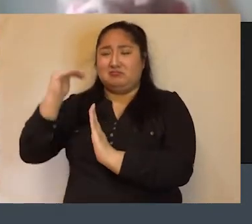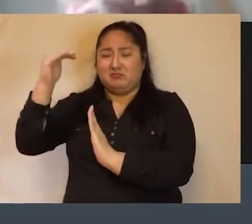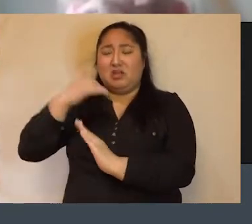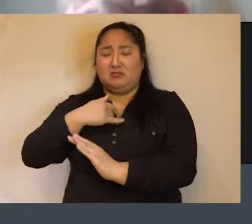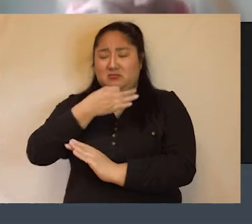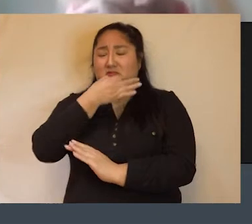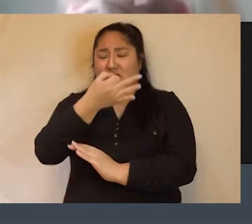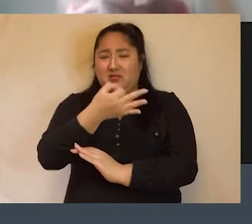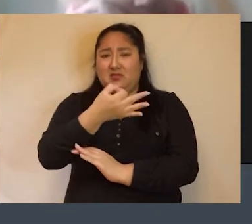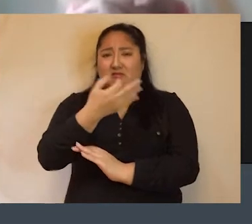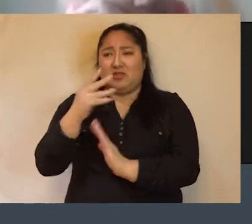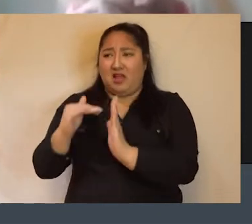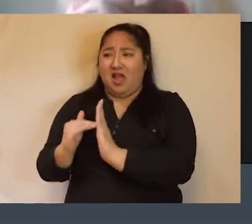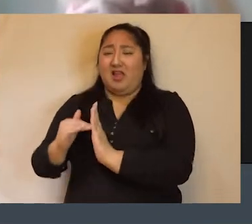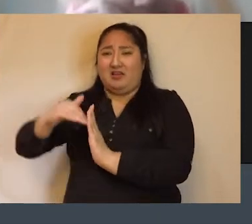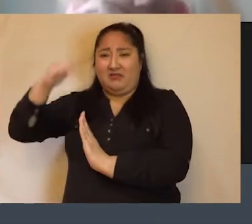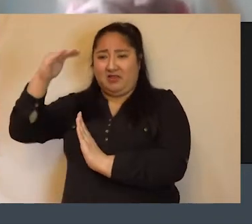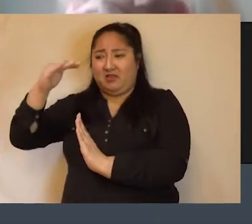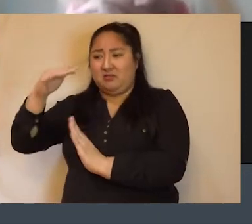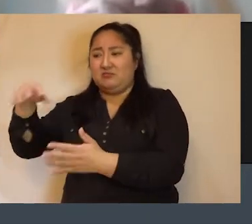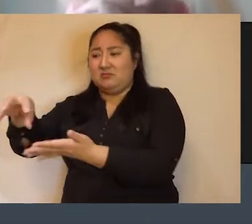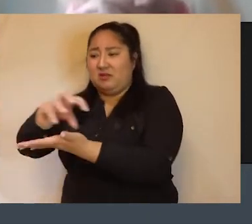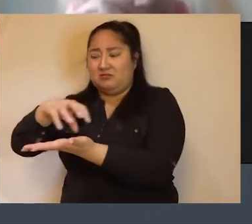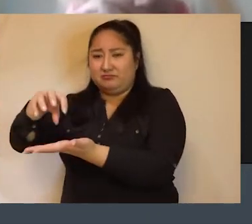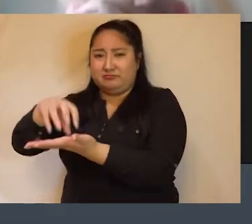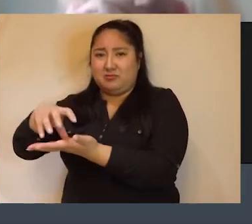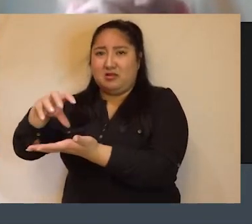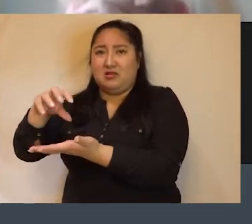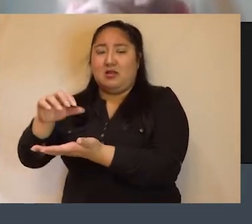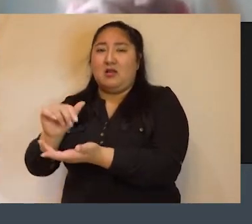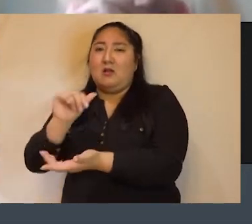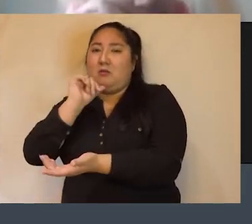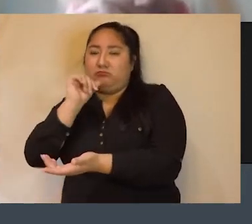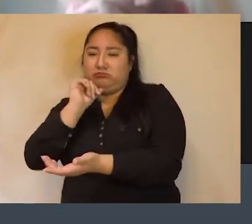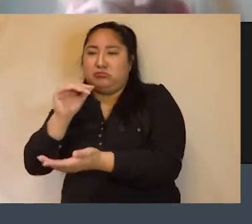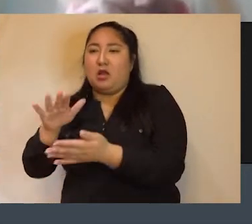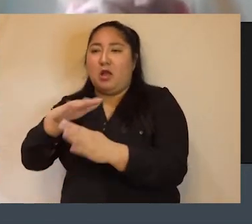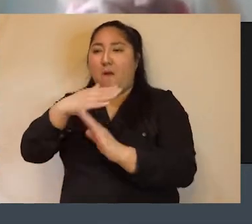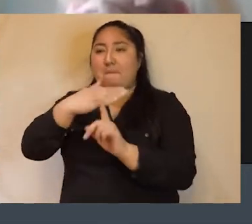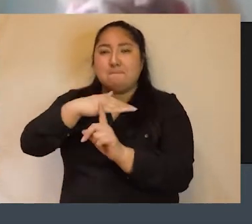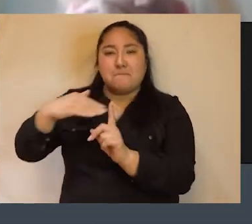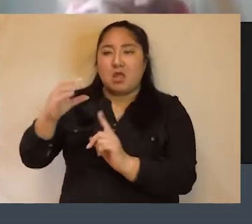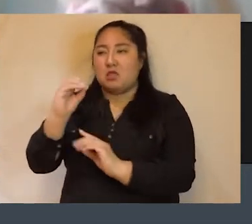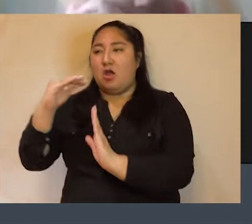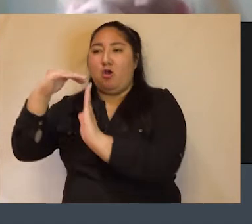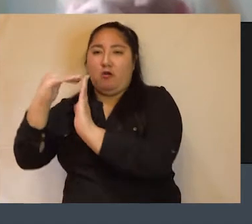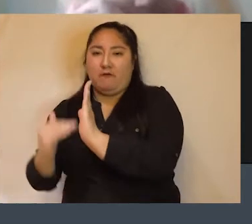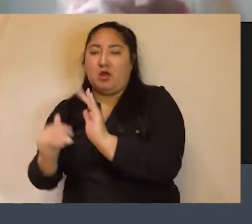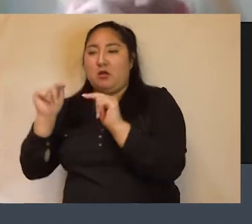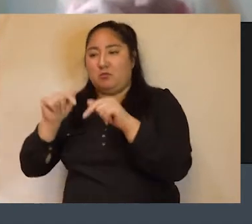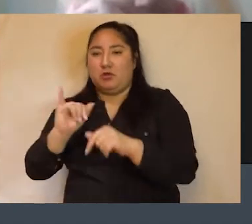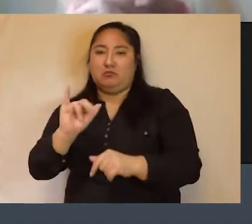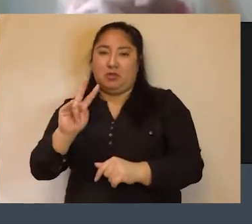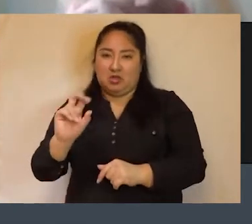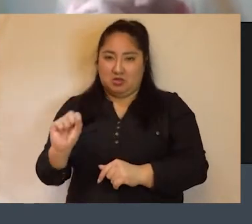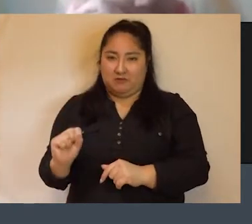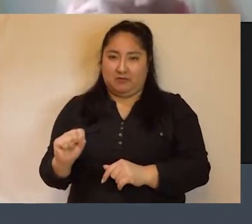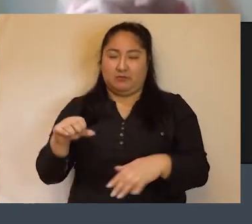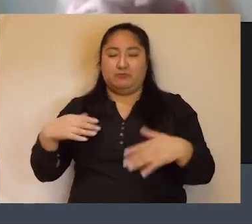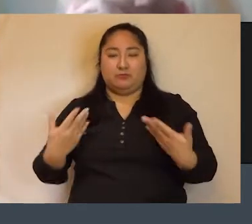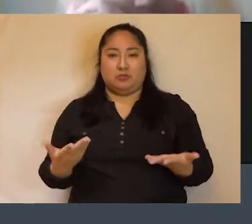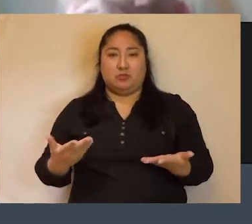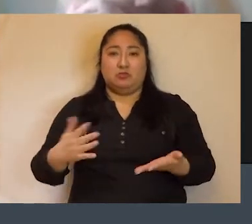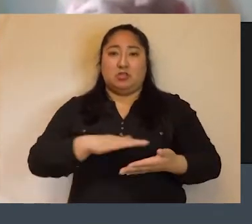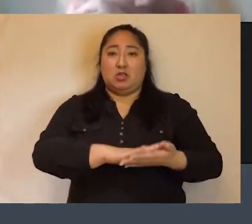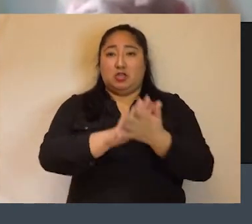bastante elevada, y me atrevería a decir que es más elevada para los sectores que tienen rentas medias o bajas por este IVA que es tan